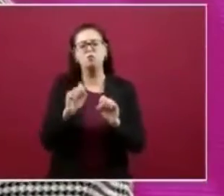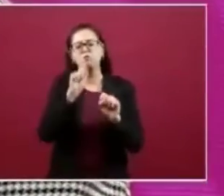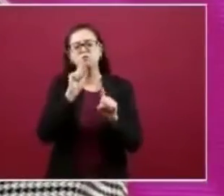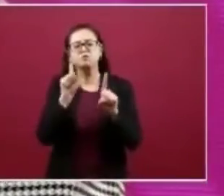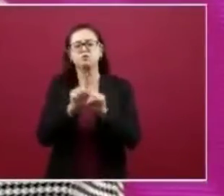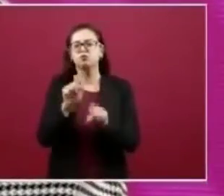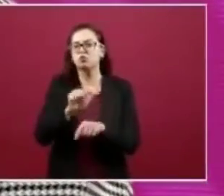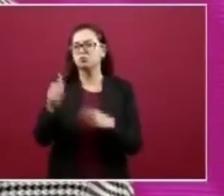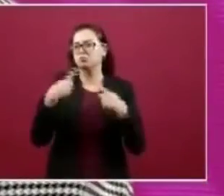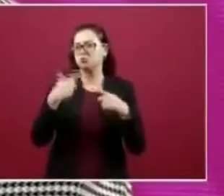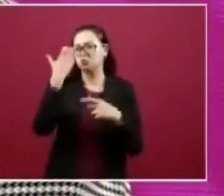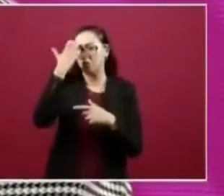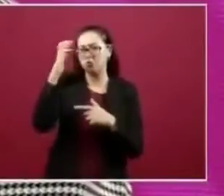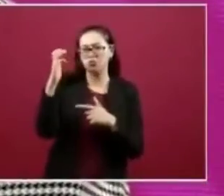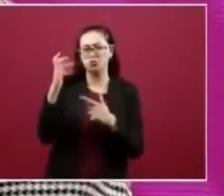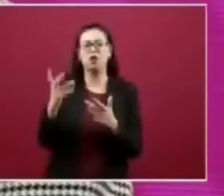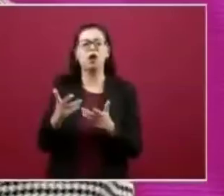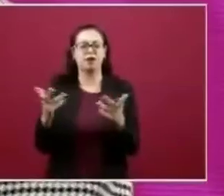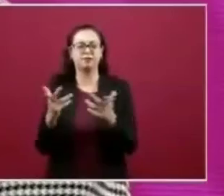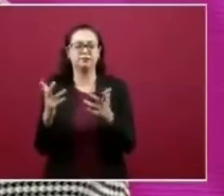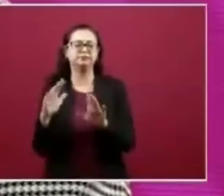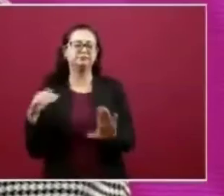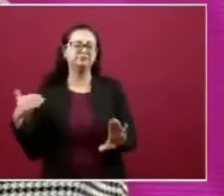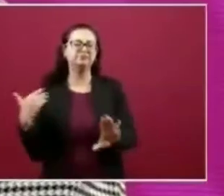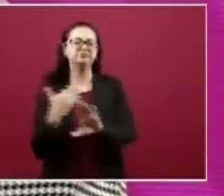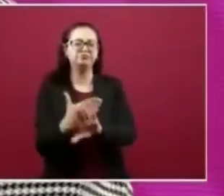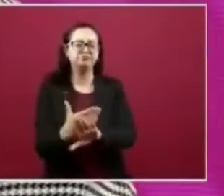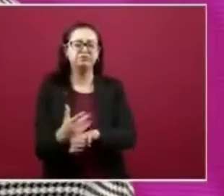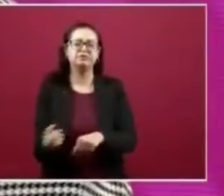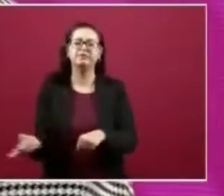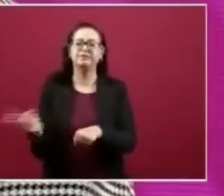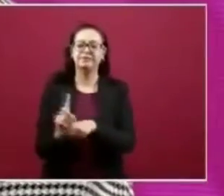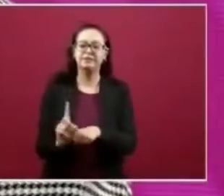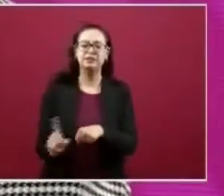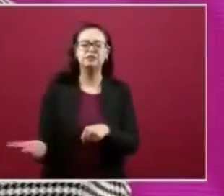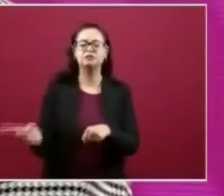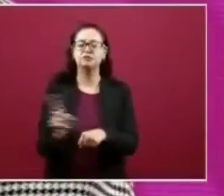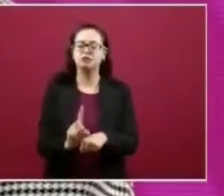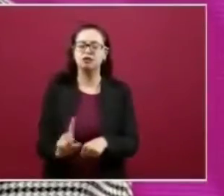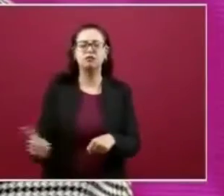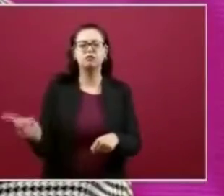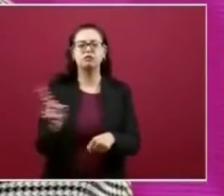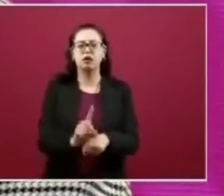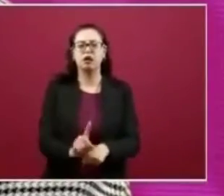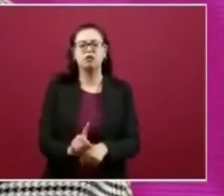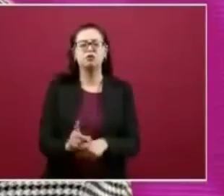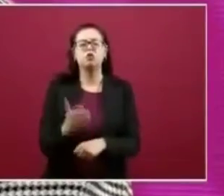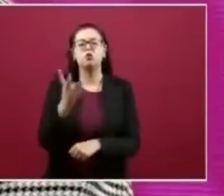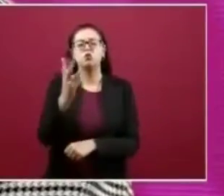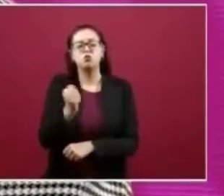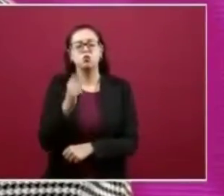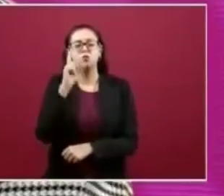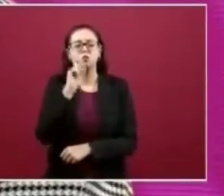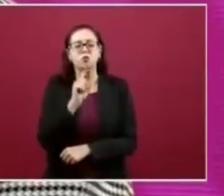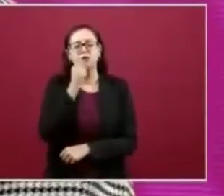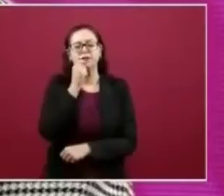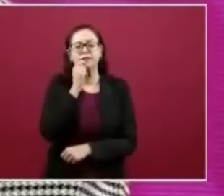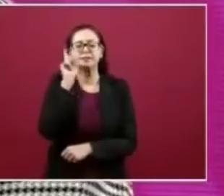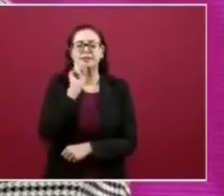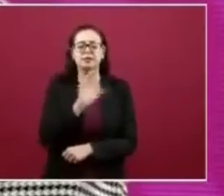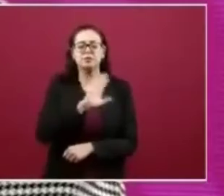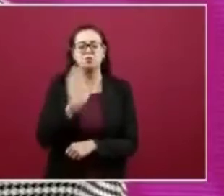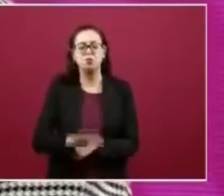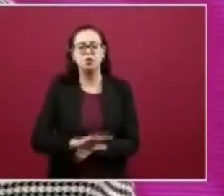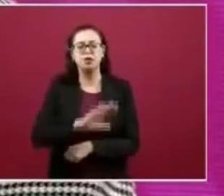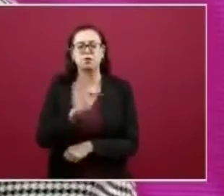personas extrañas. Esa violencia que día a día asesina a 9 mujeres y niñas, y que tan